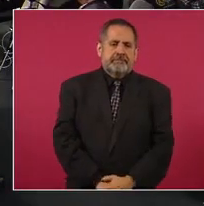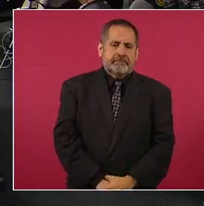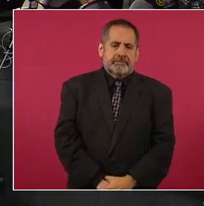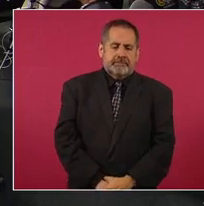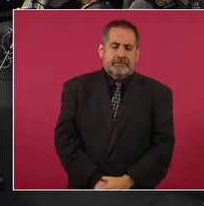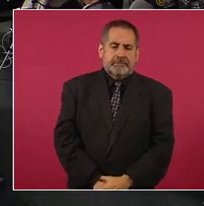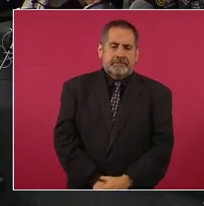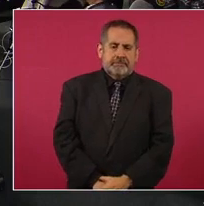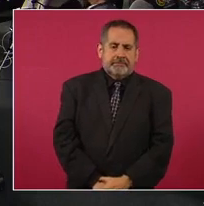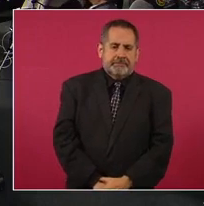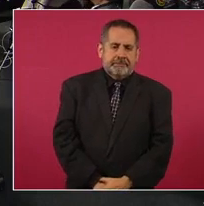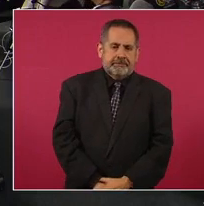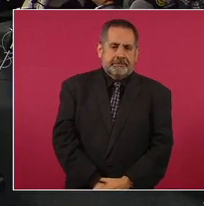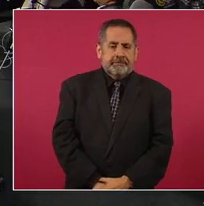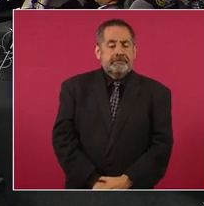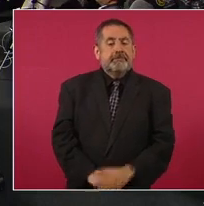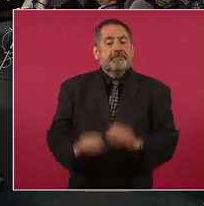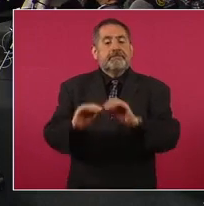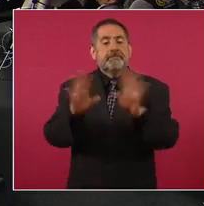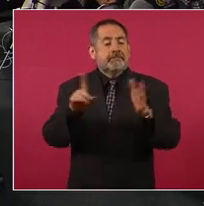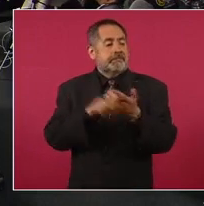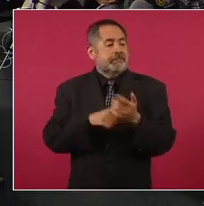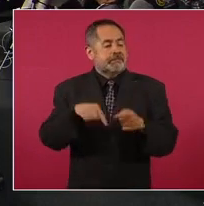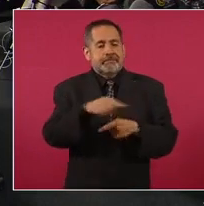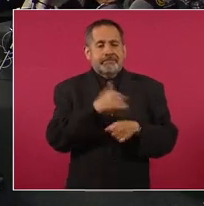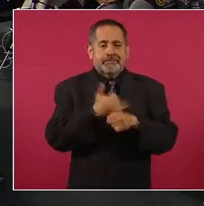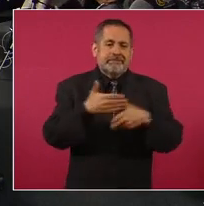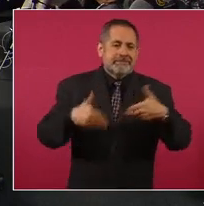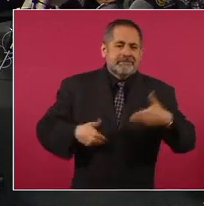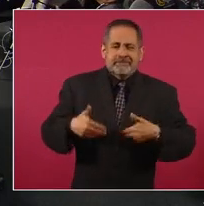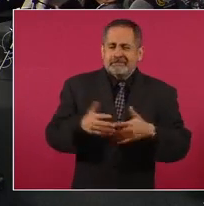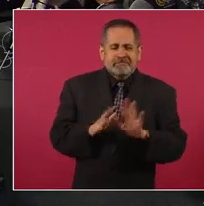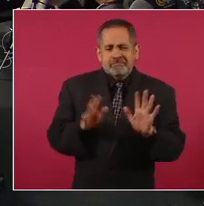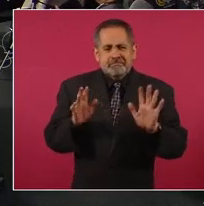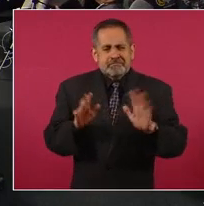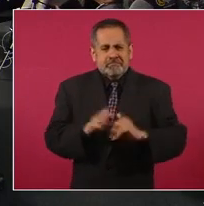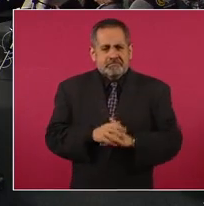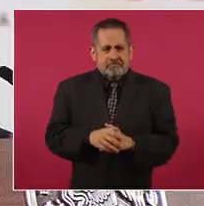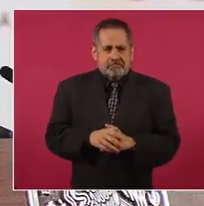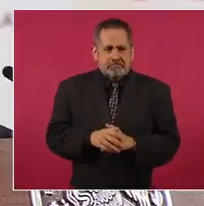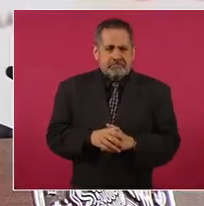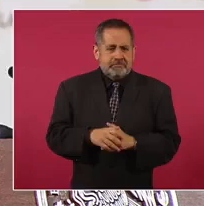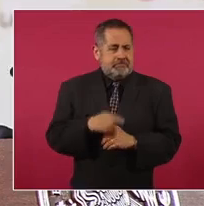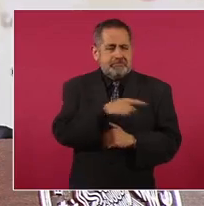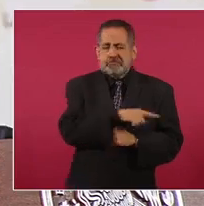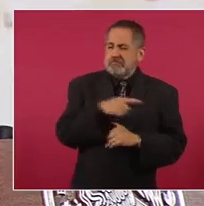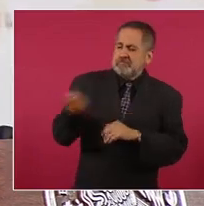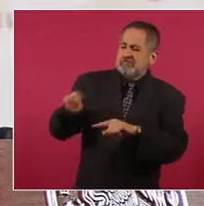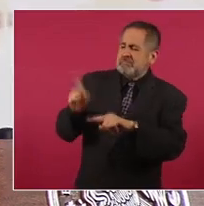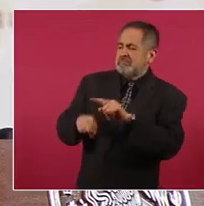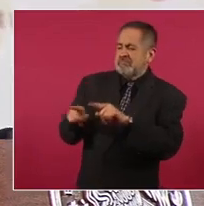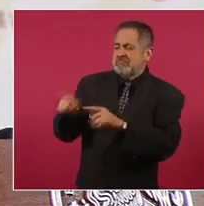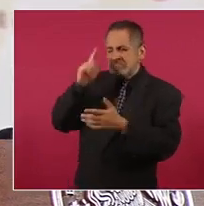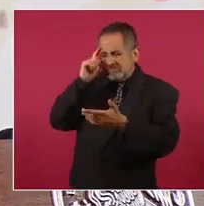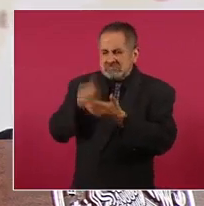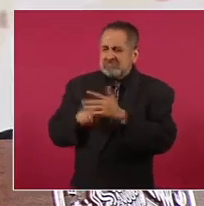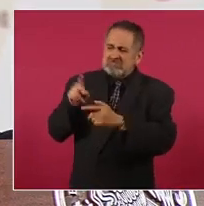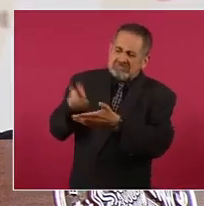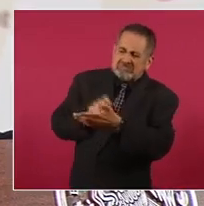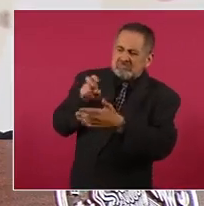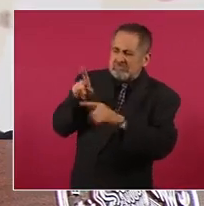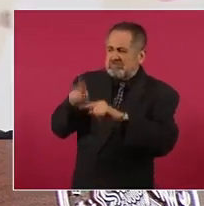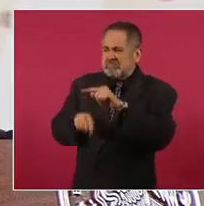Pues por supuesto que los incomodan. No, estas voces buscan restarle credibilidad al proceso, generar